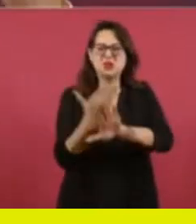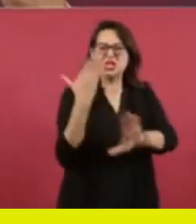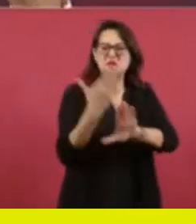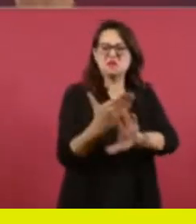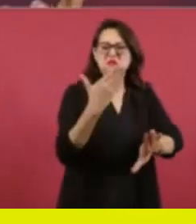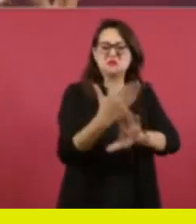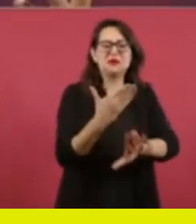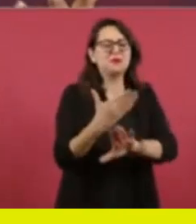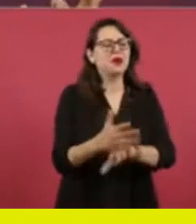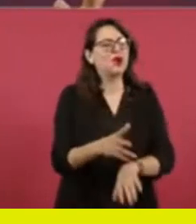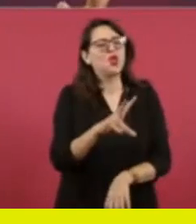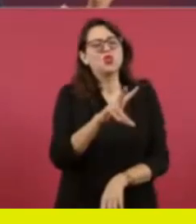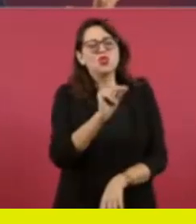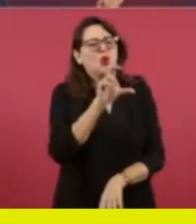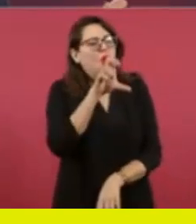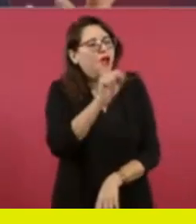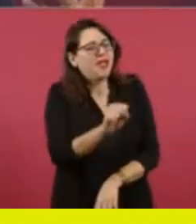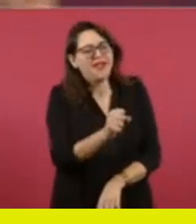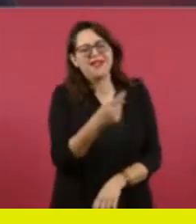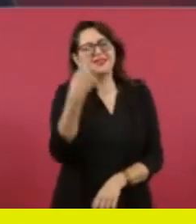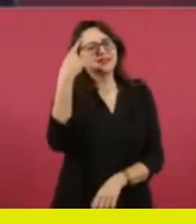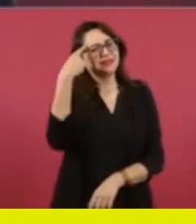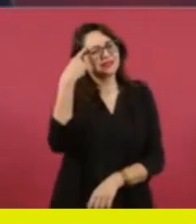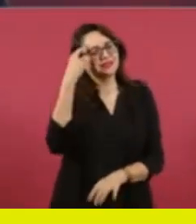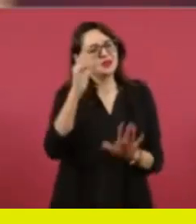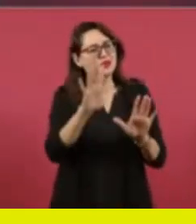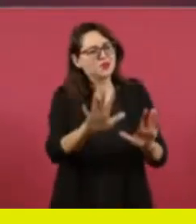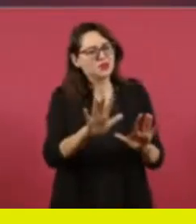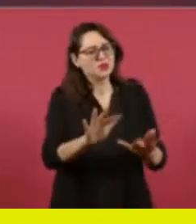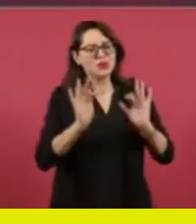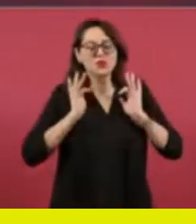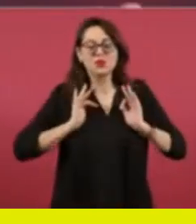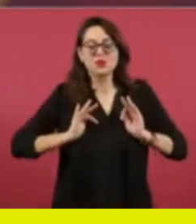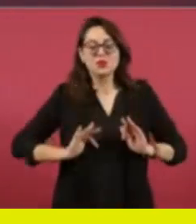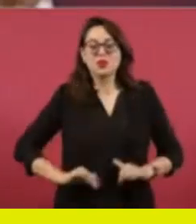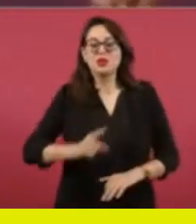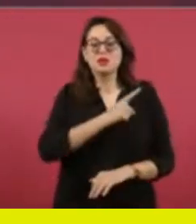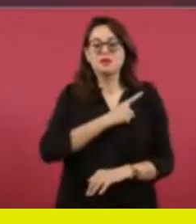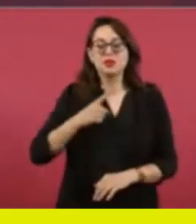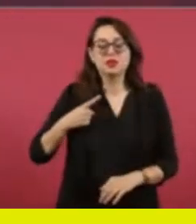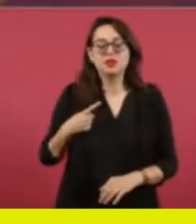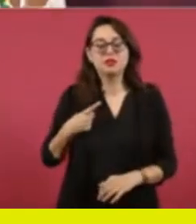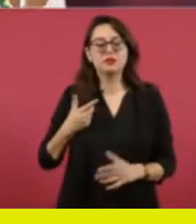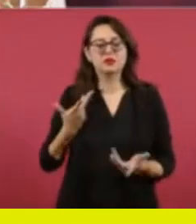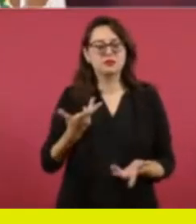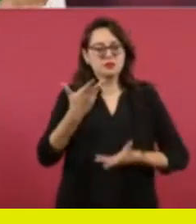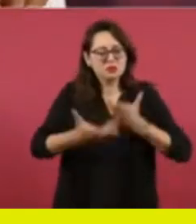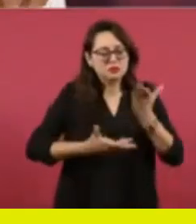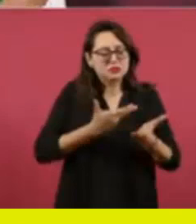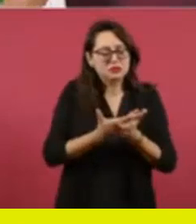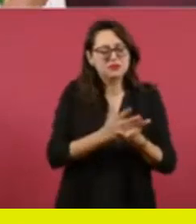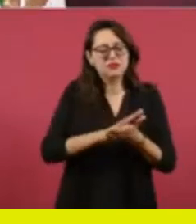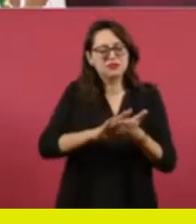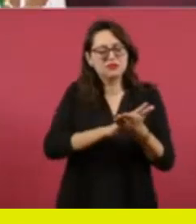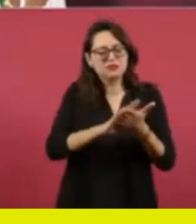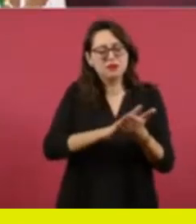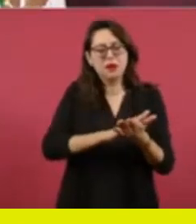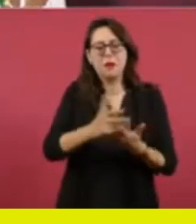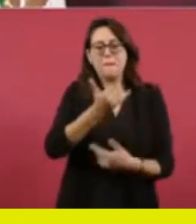a recapacitar, ¿sí? Y tenemos que otorgar perdón, o sea,